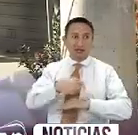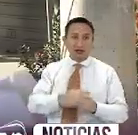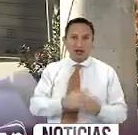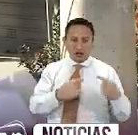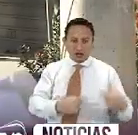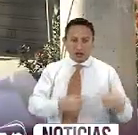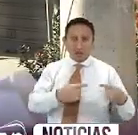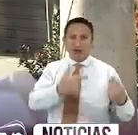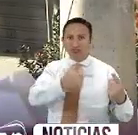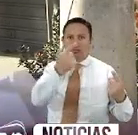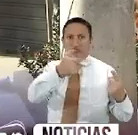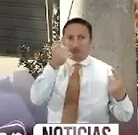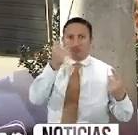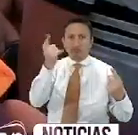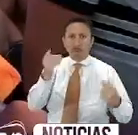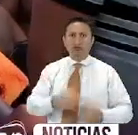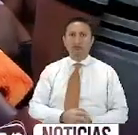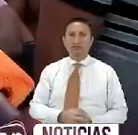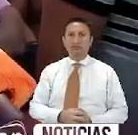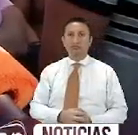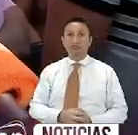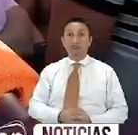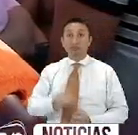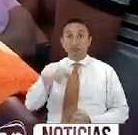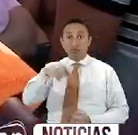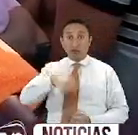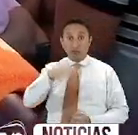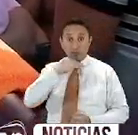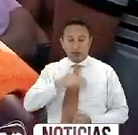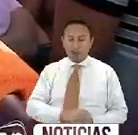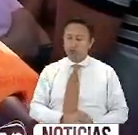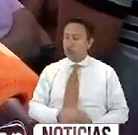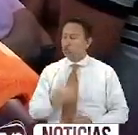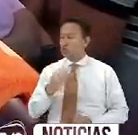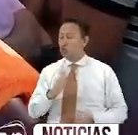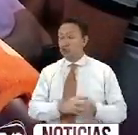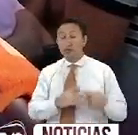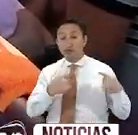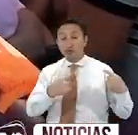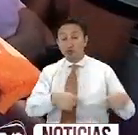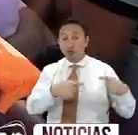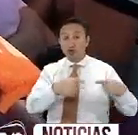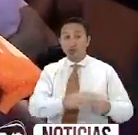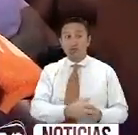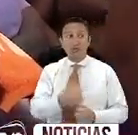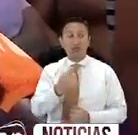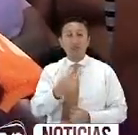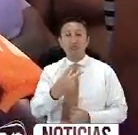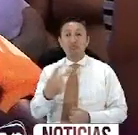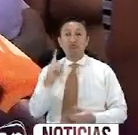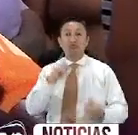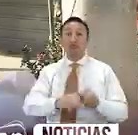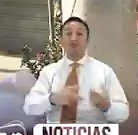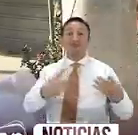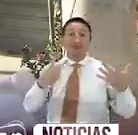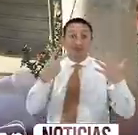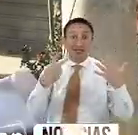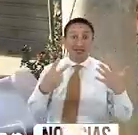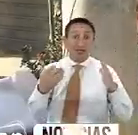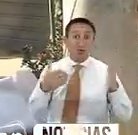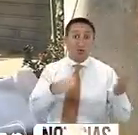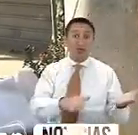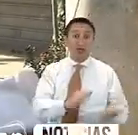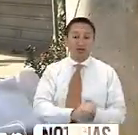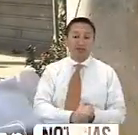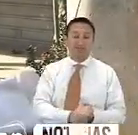se han registrado ataques armados. Aquí, al menos en Mantes, todos los días los muertos. 1, 2, 3, hasta 7 muertos. En lo que va del